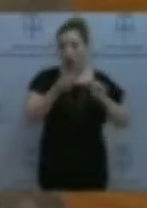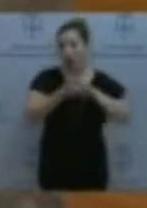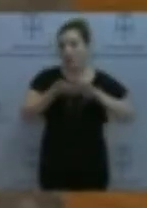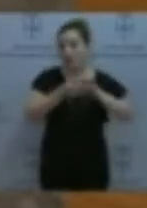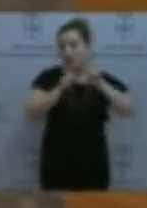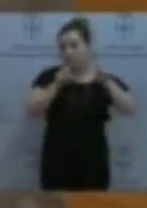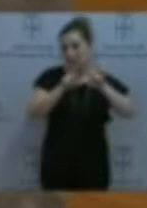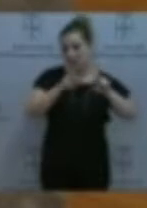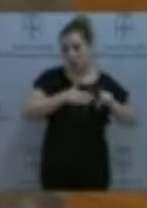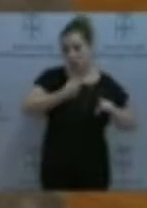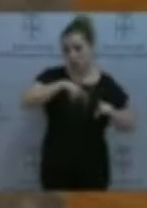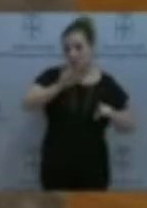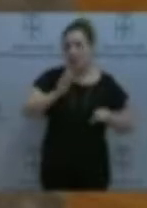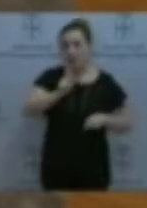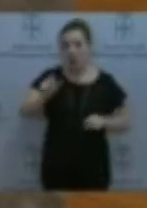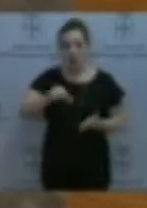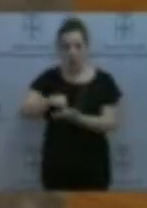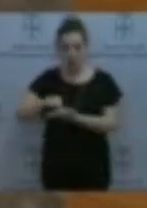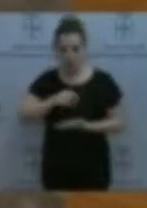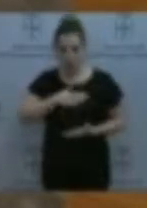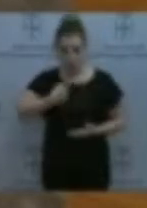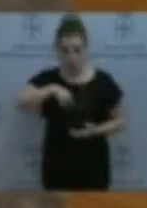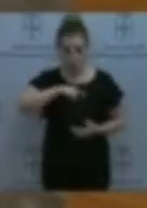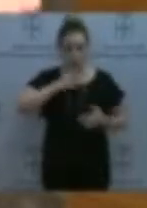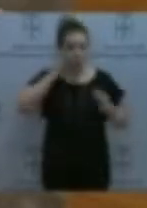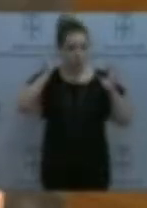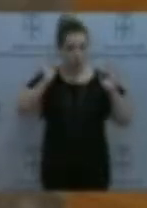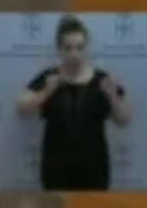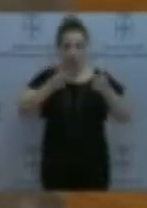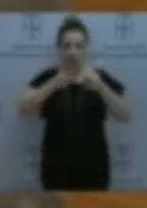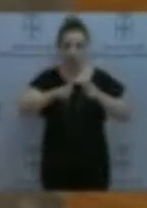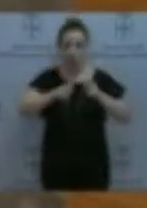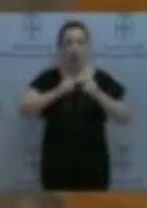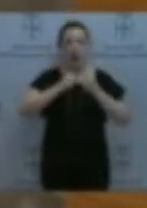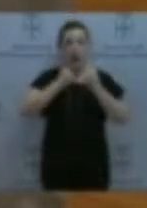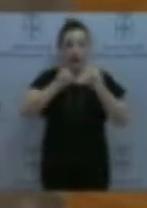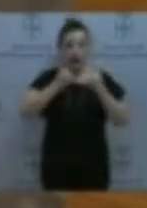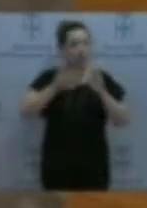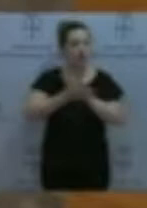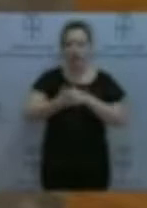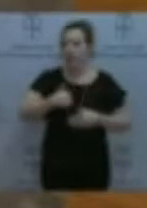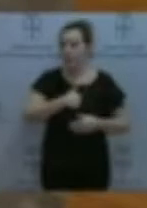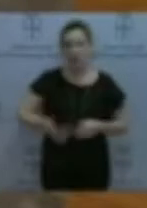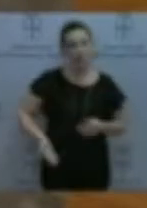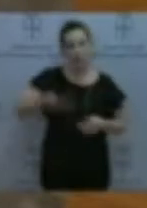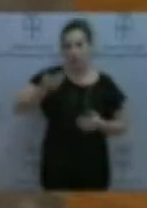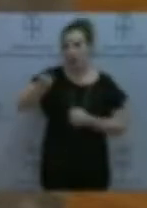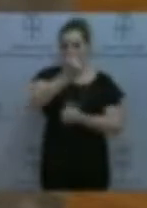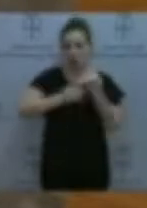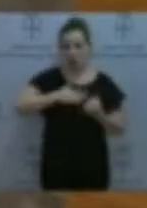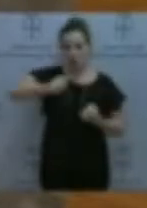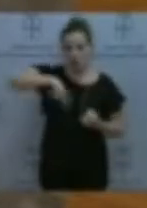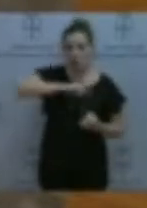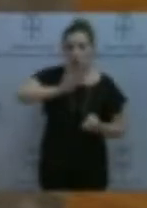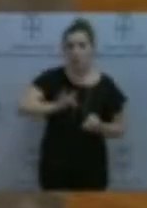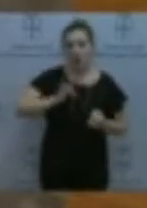Evidentemente, el sector energético desempeña un papel fundamental en nuestra economía y mucho más en el caso de una comunidad como el Principado de